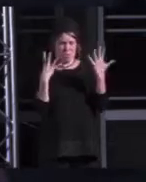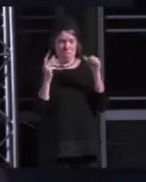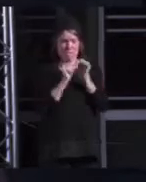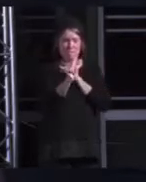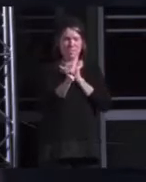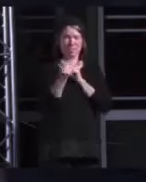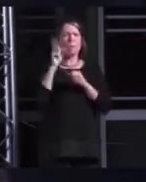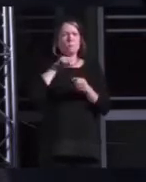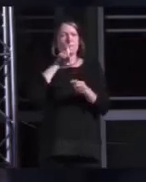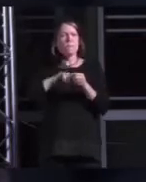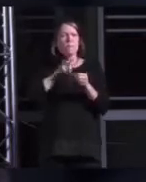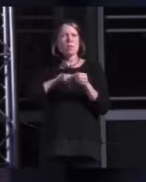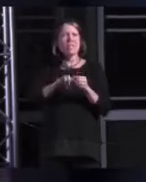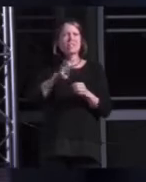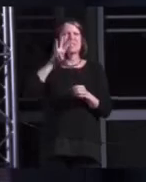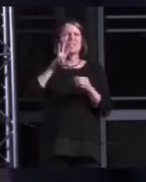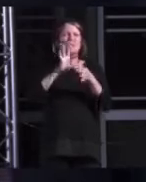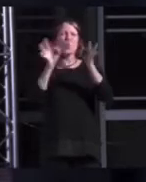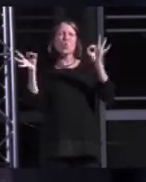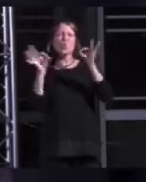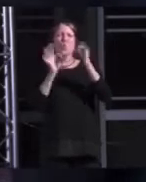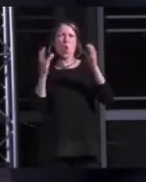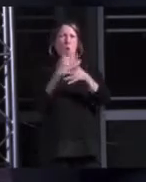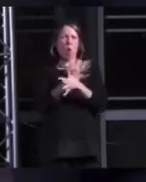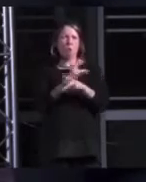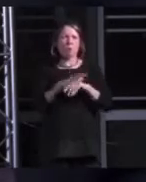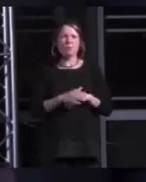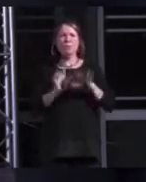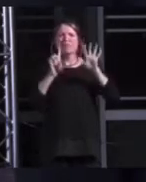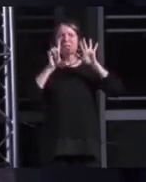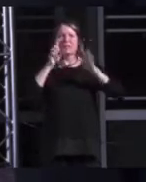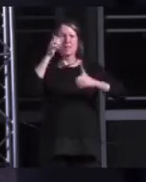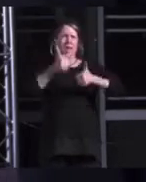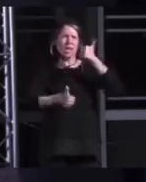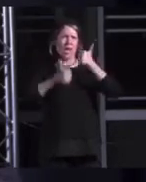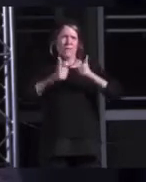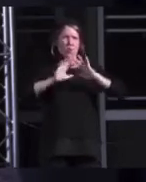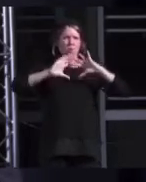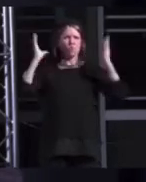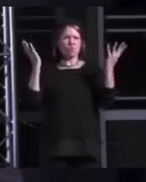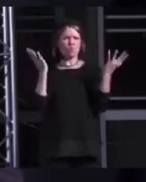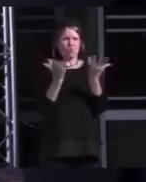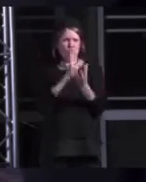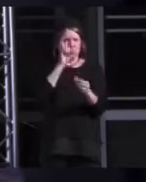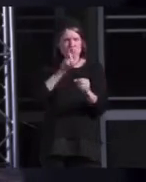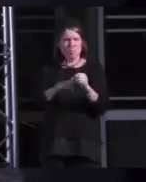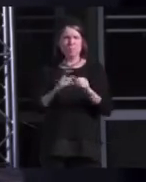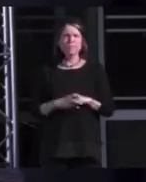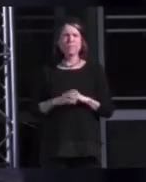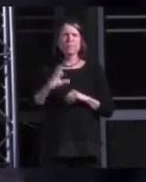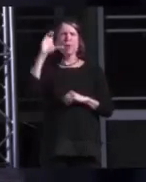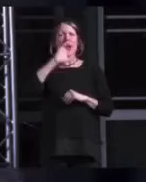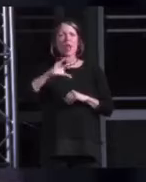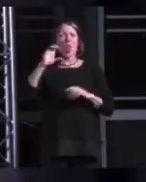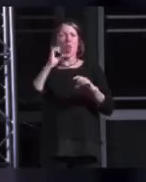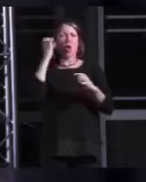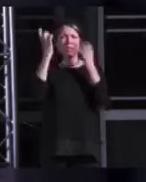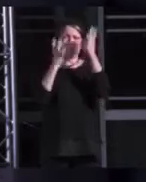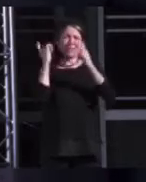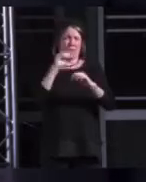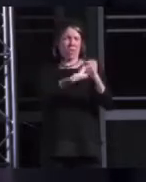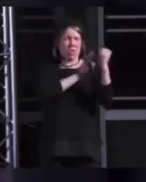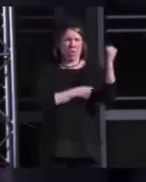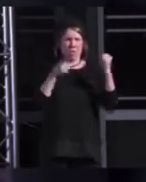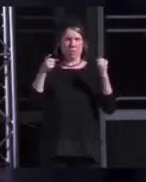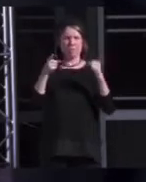ha participado en 3 Juegos Olímpicos y 6 campeonatos del mundo. Graduado en Ciencias de la Actividad Física y el Deporte,